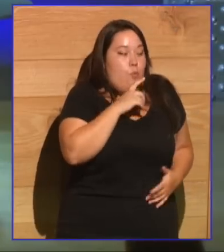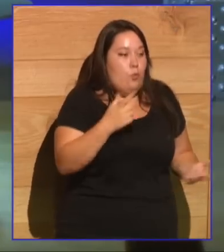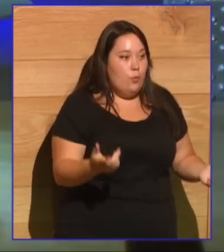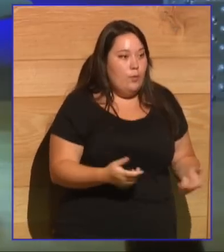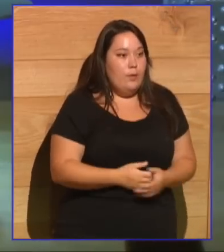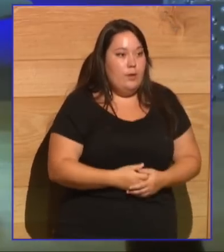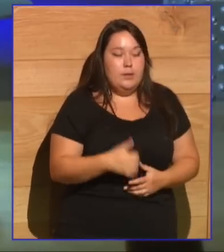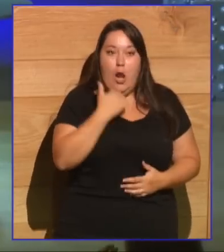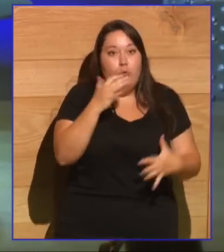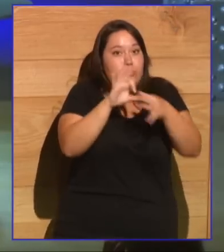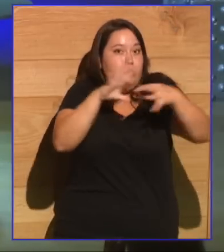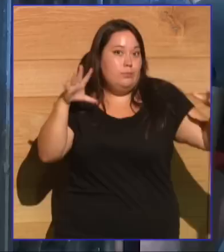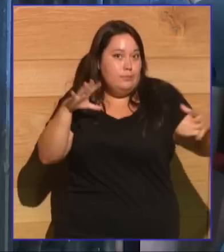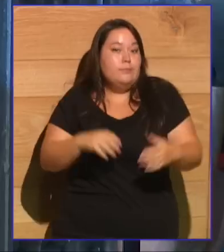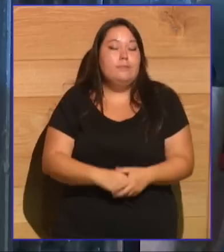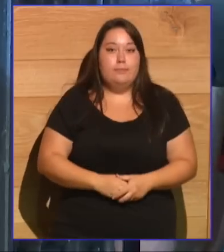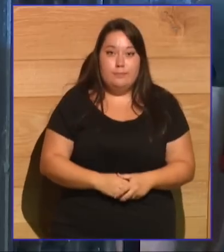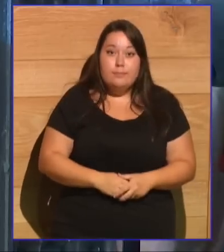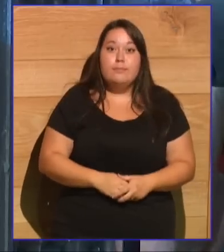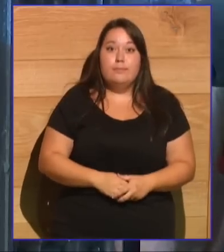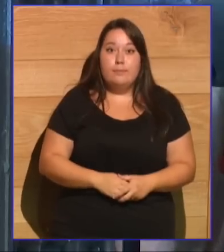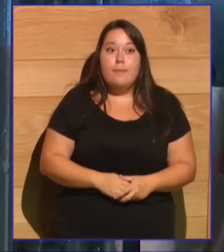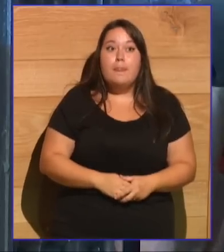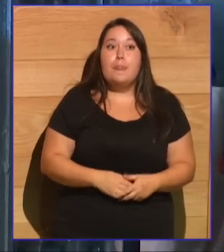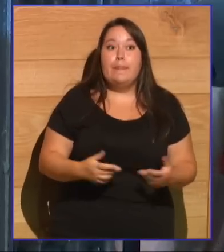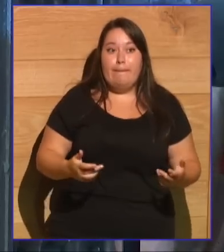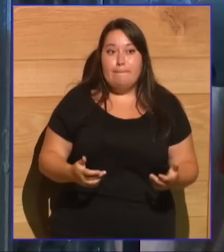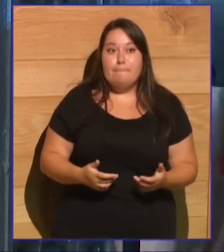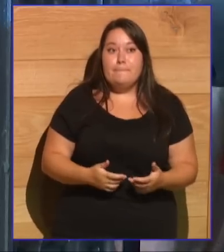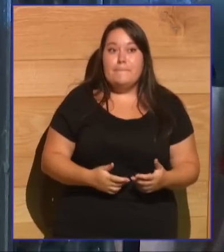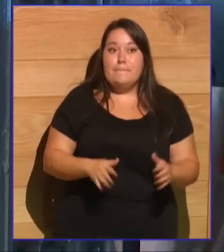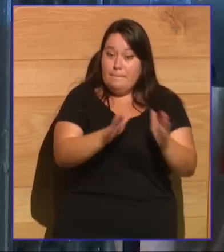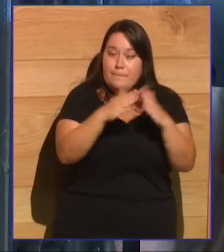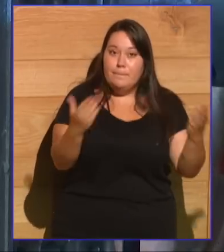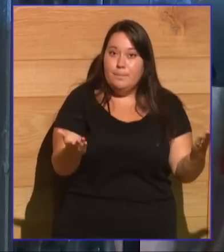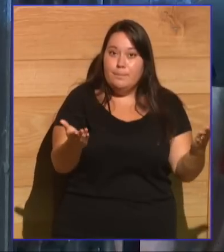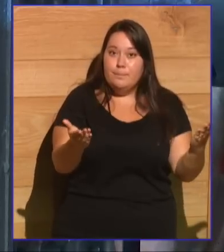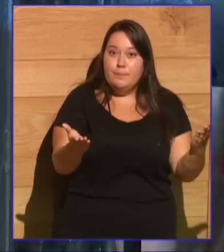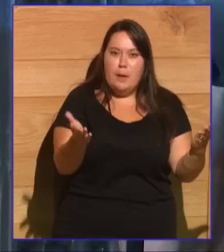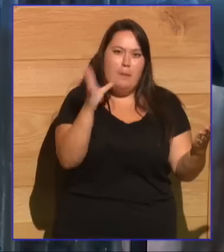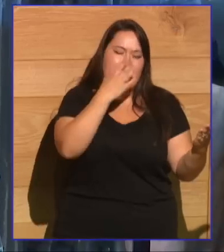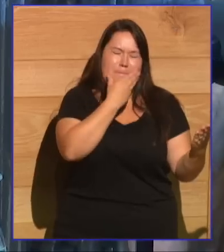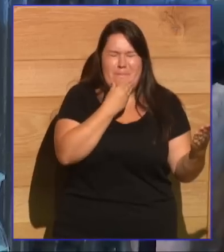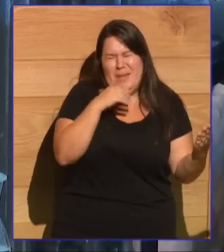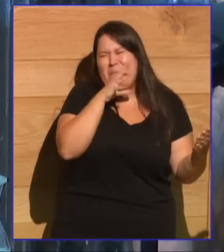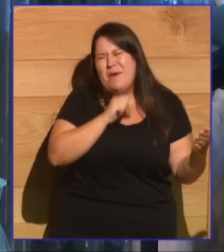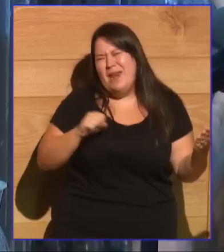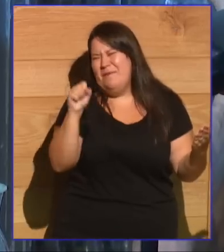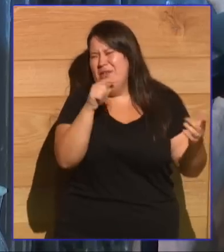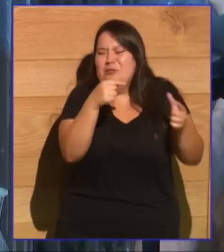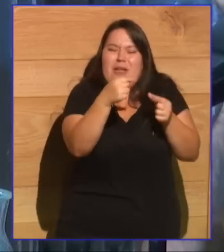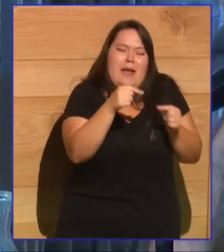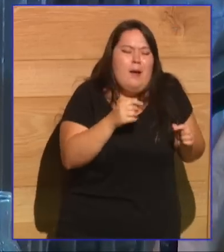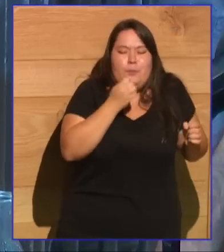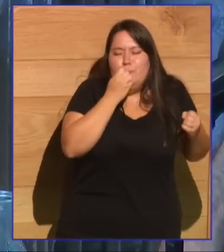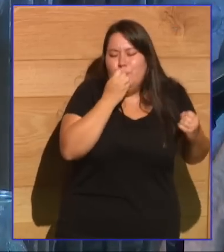nada ahí ahí en este libro que es precioso maravillosamente editados a es